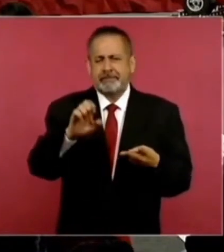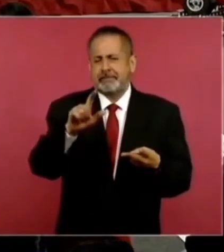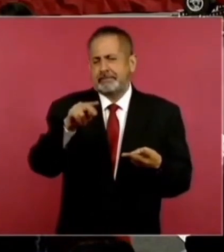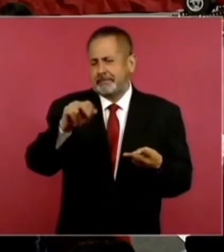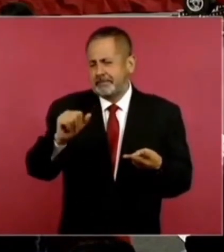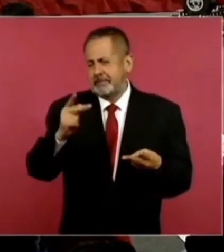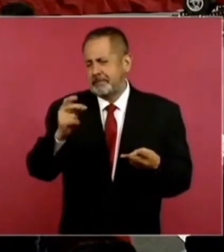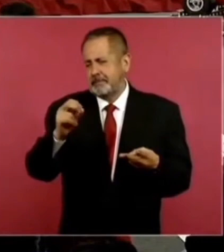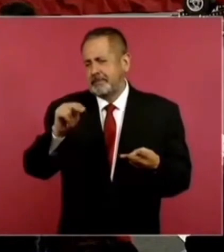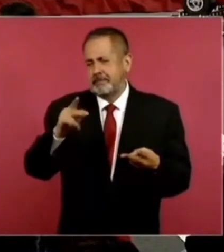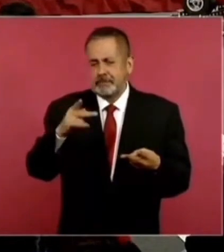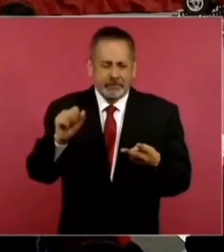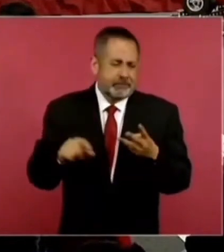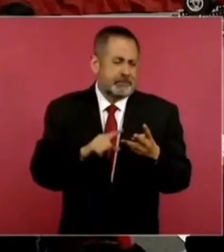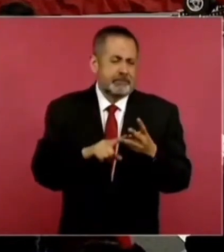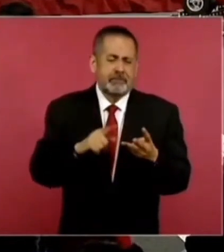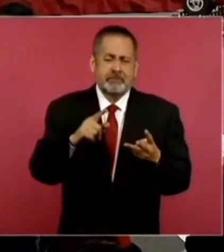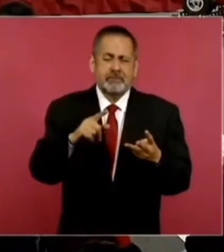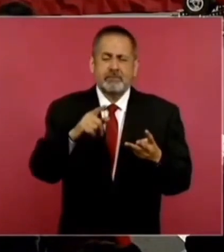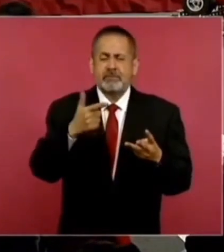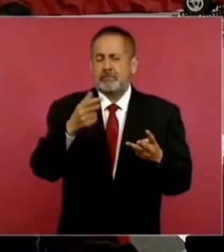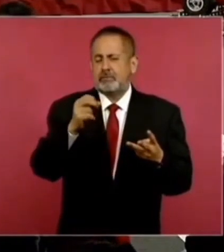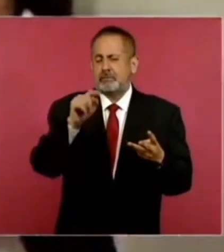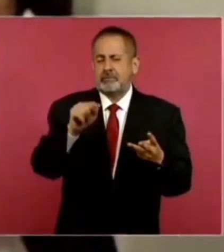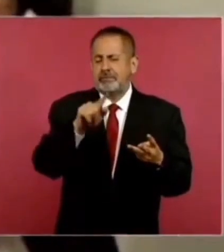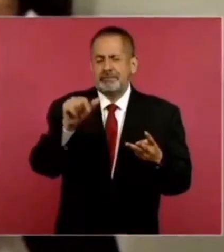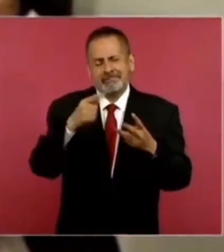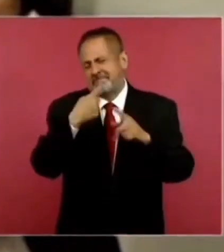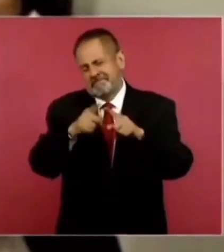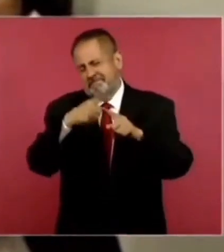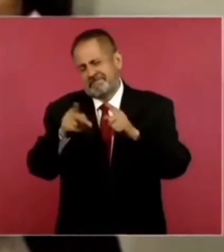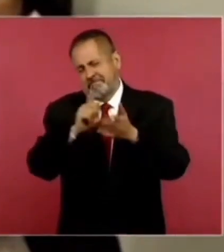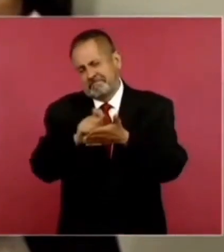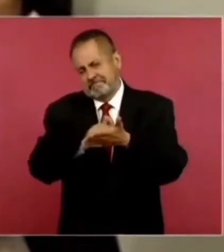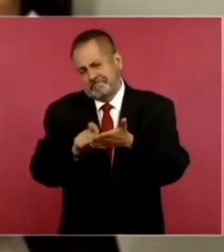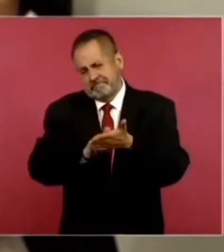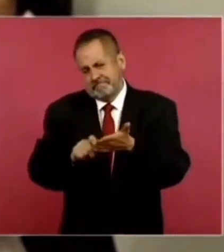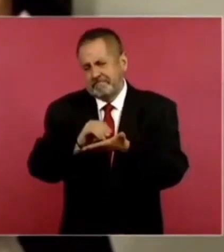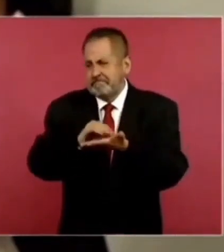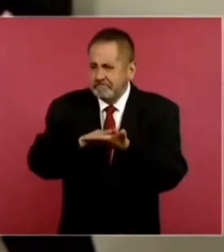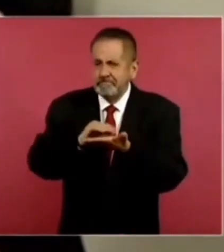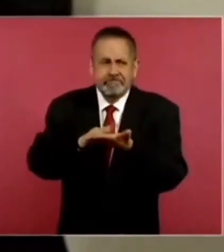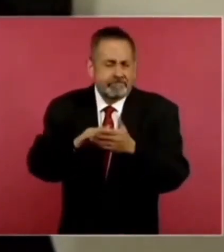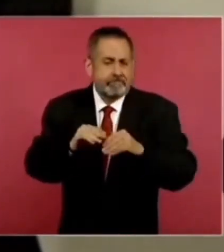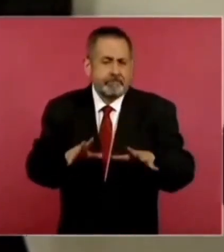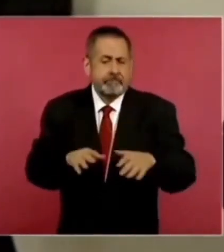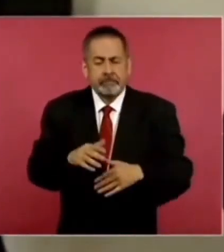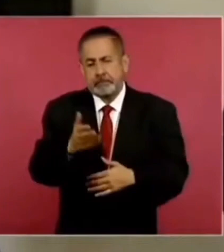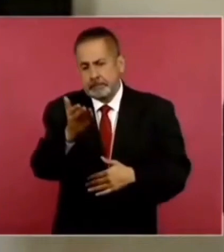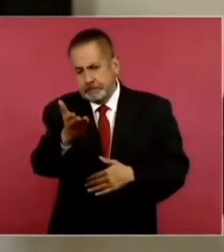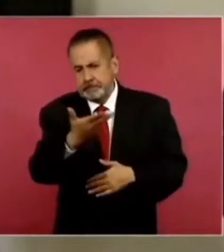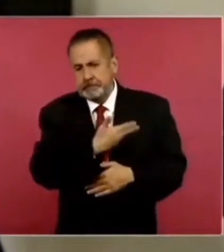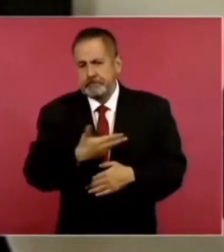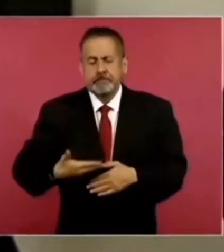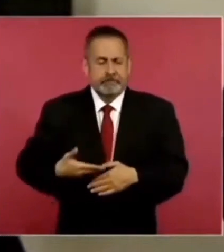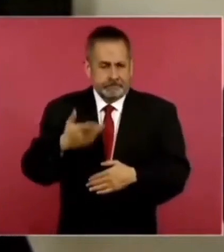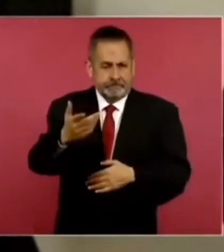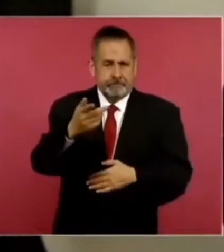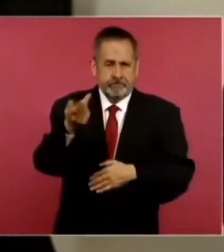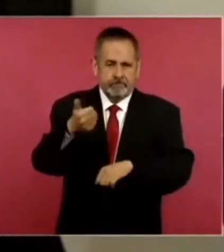Poniatowska, González de Alba han escrito sobre este tema. Preguntarle, presidente, su administración